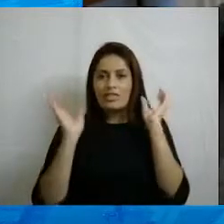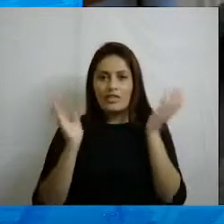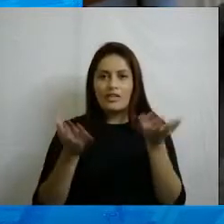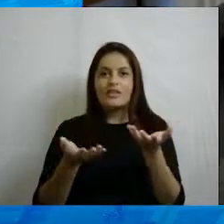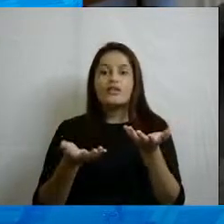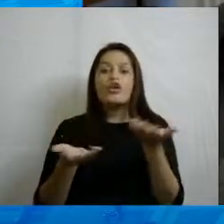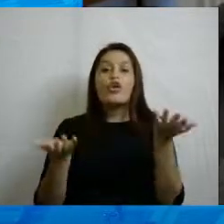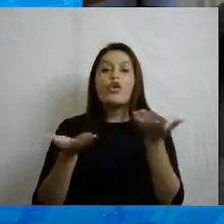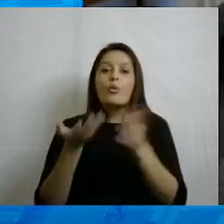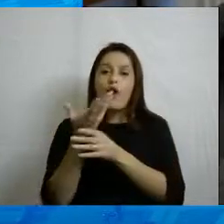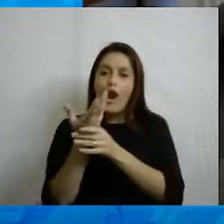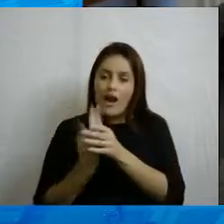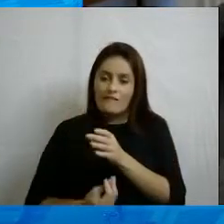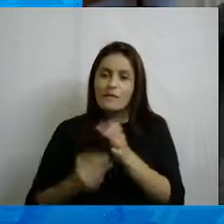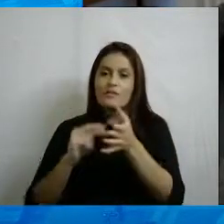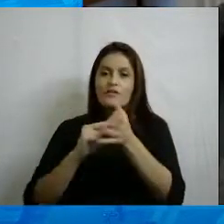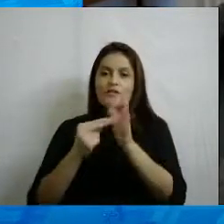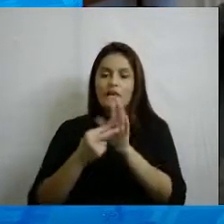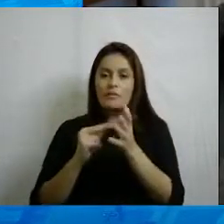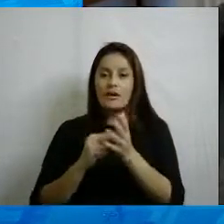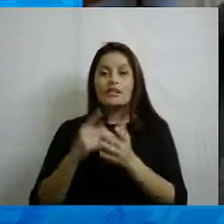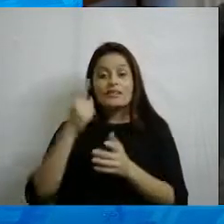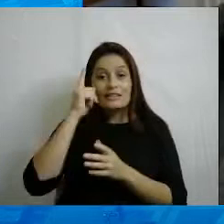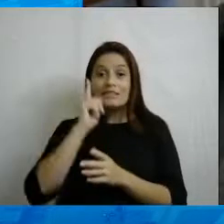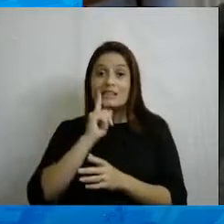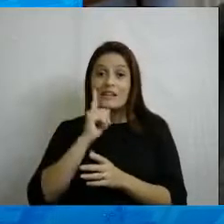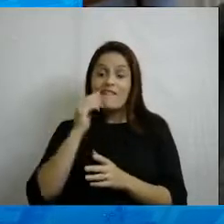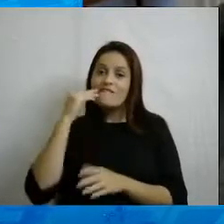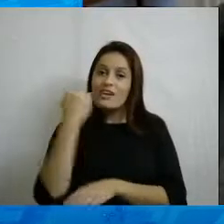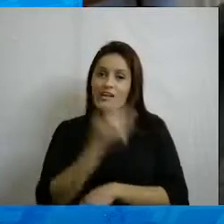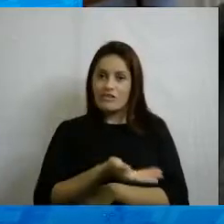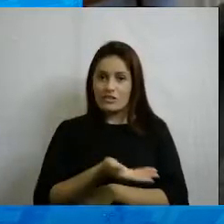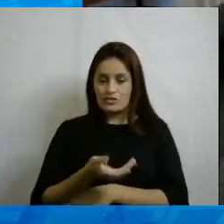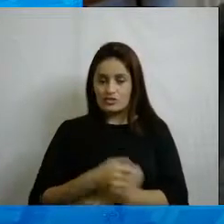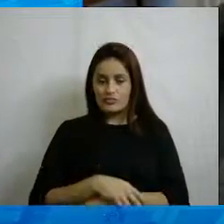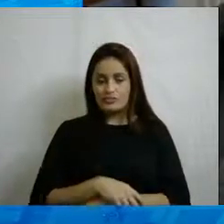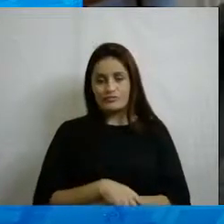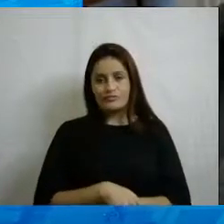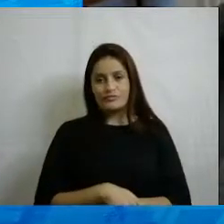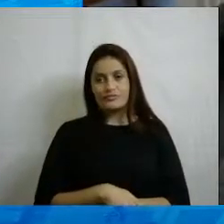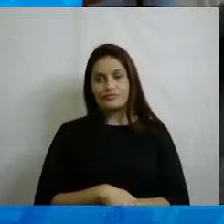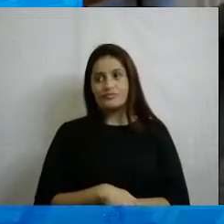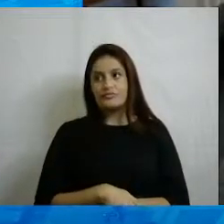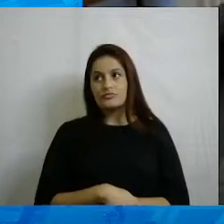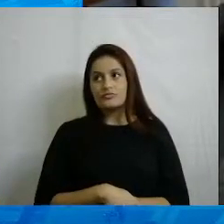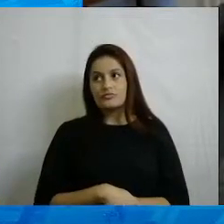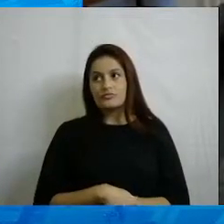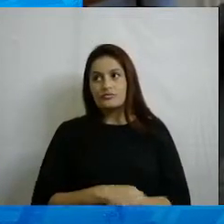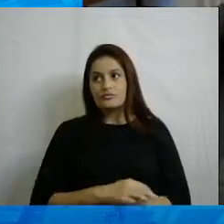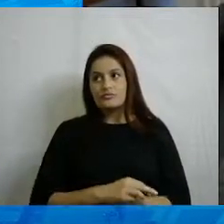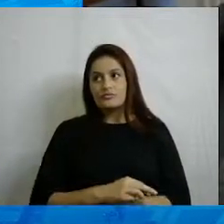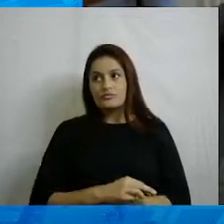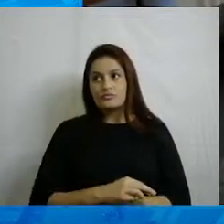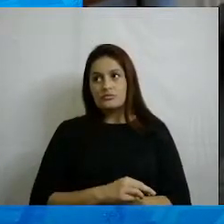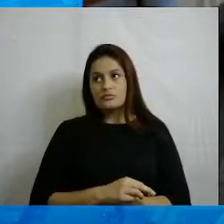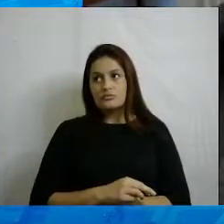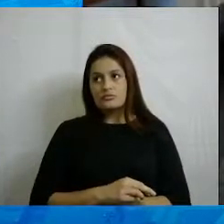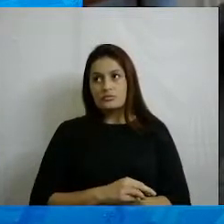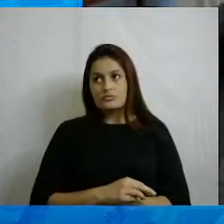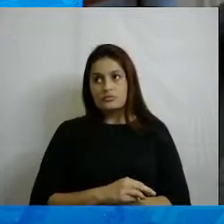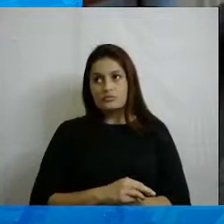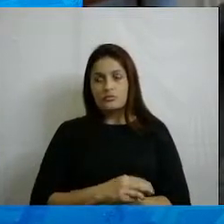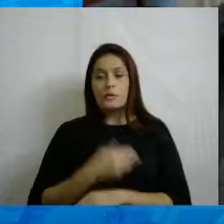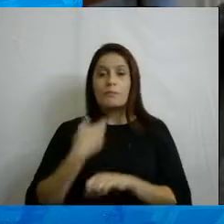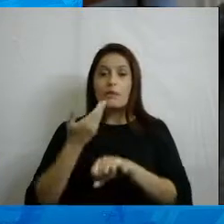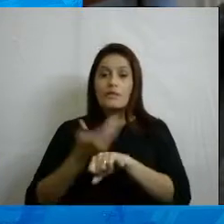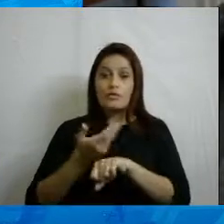ese problema para poder adquirir los beneficios que nosotros estamos presentando como directiva. Solicitamos al